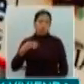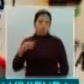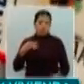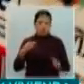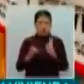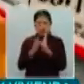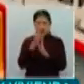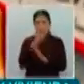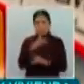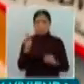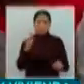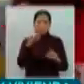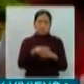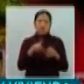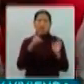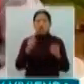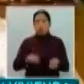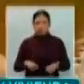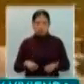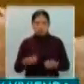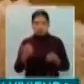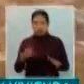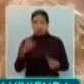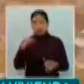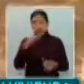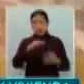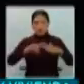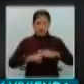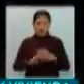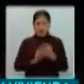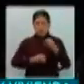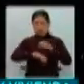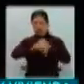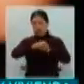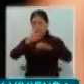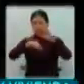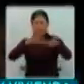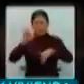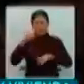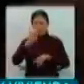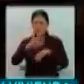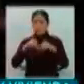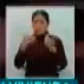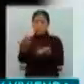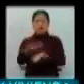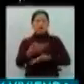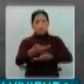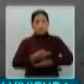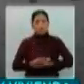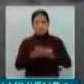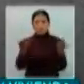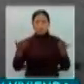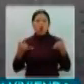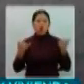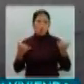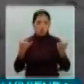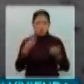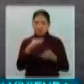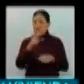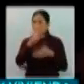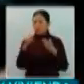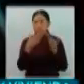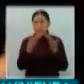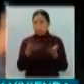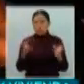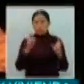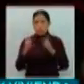de lo que es el censo. Nosotros vamos a empezar con campañas para invitar a todas las personas, a los jóvenes y a toda persona que